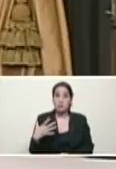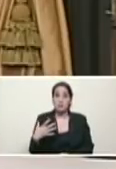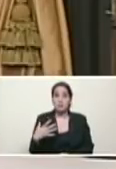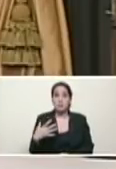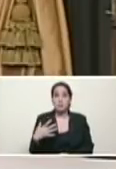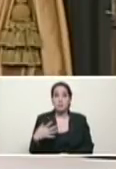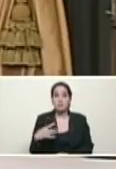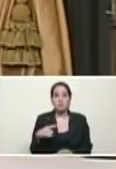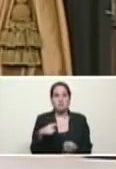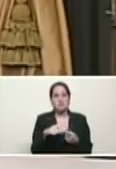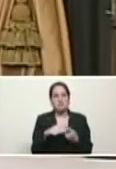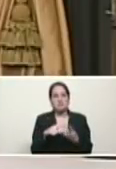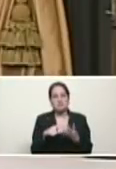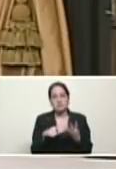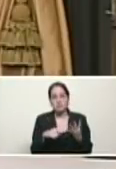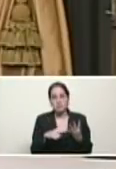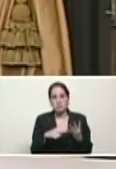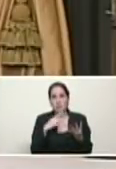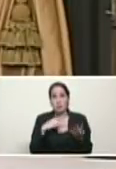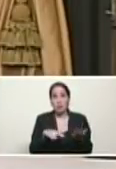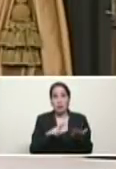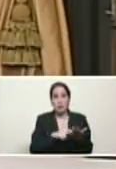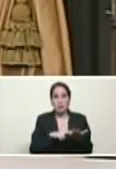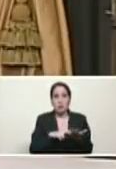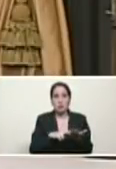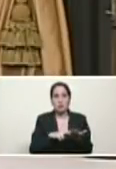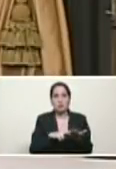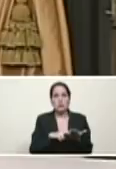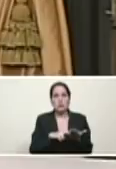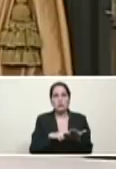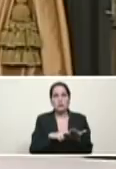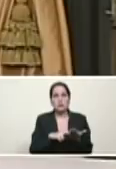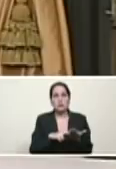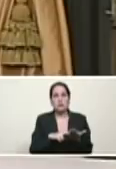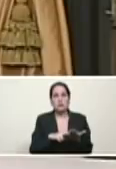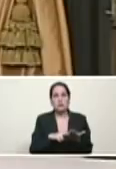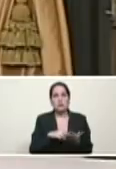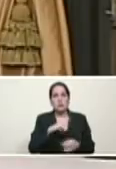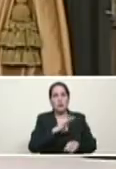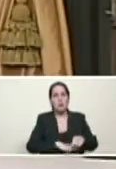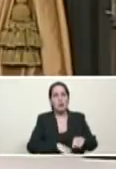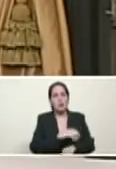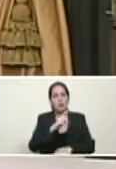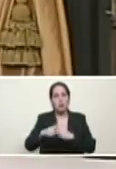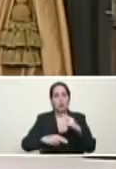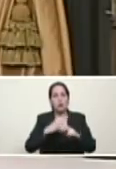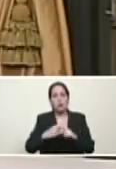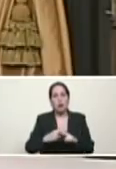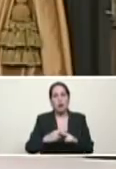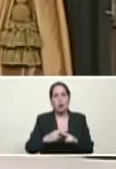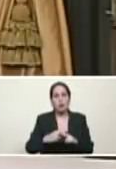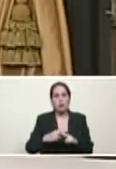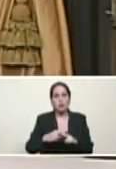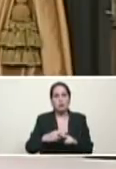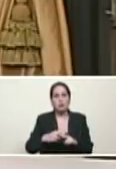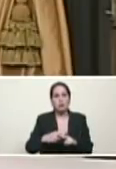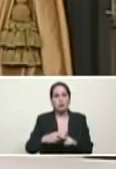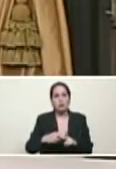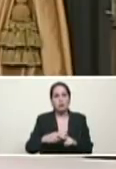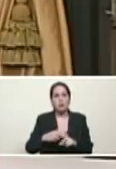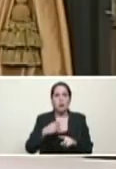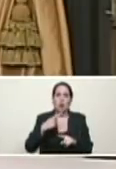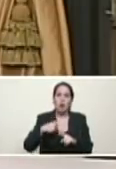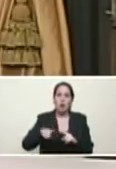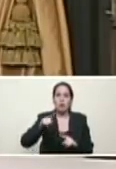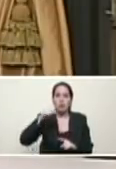aquí están, las repito, Puerto Ayacucho, Barcelona, Puerto La Cruz, Guanta, San